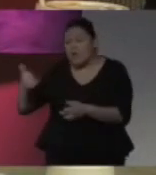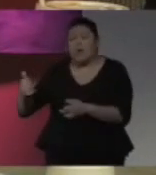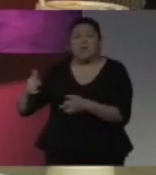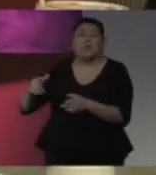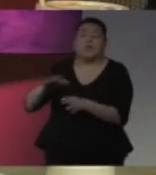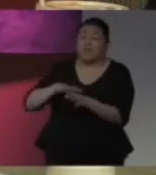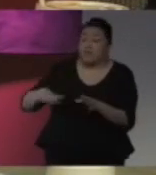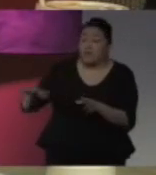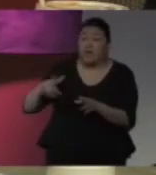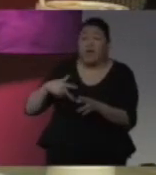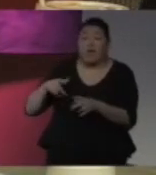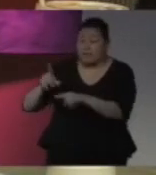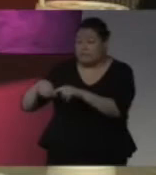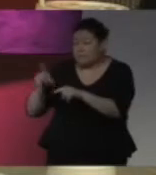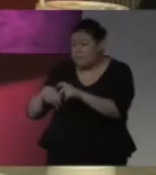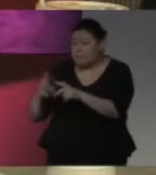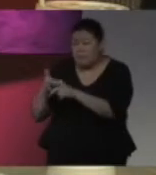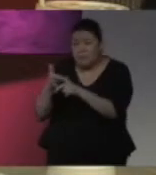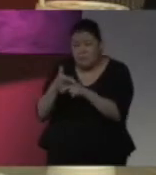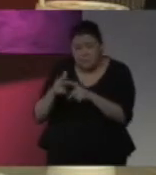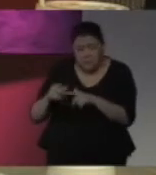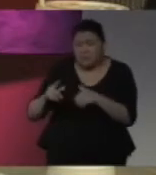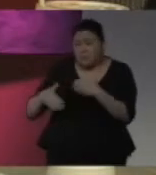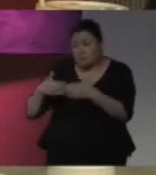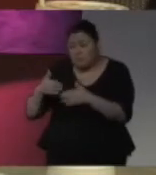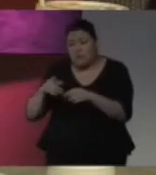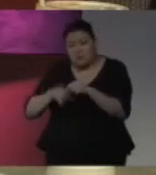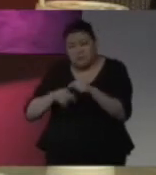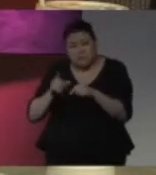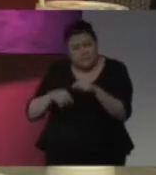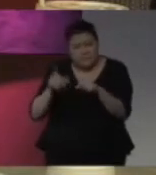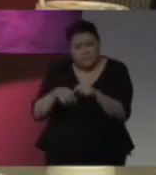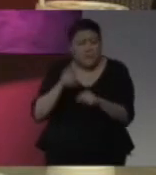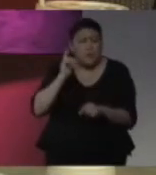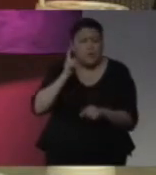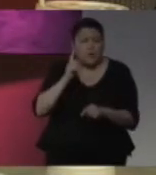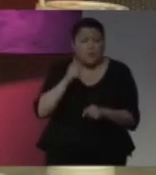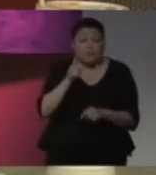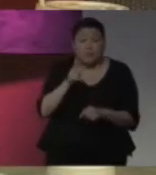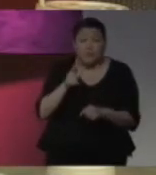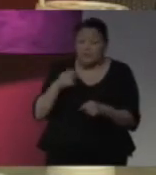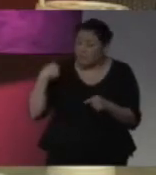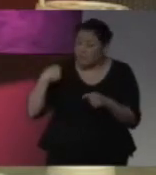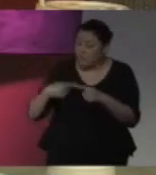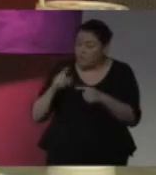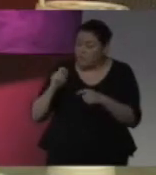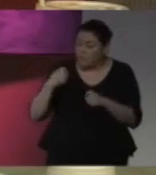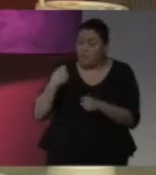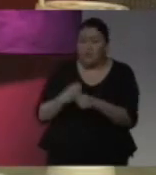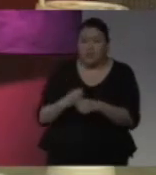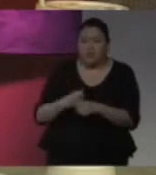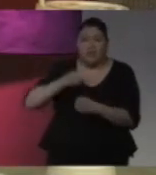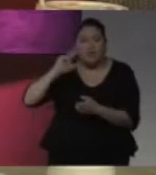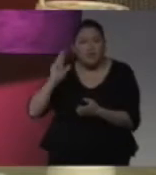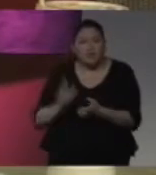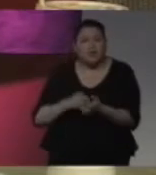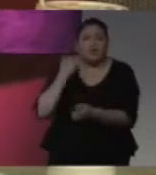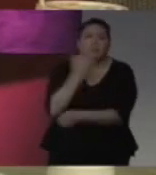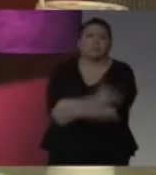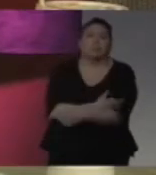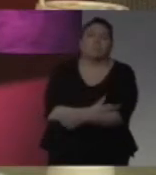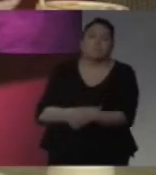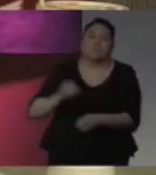embargo estos últimos 20 años nos dan cuenta que este nunca más no está garantizado, y no está garantizado justamente por